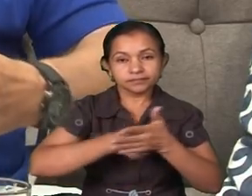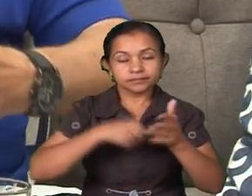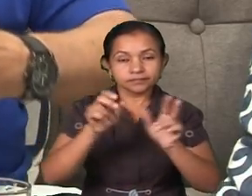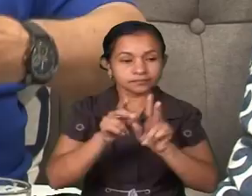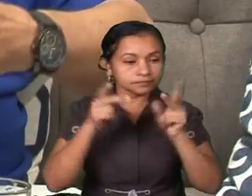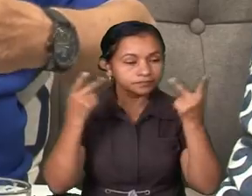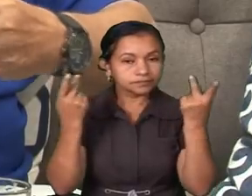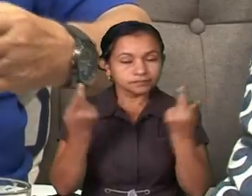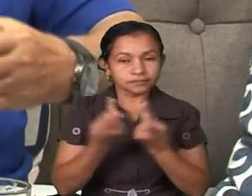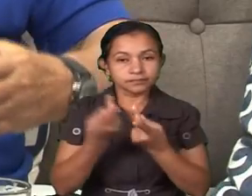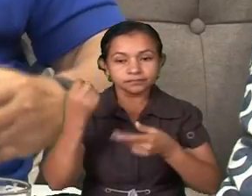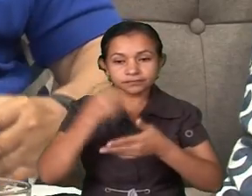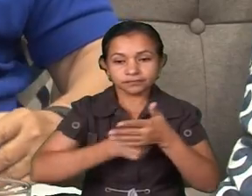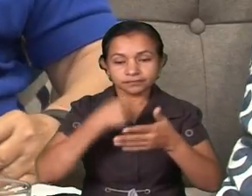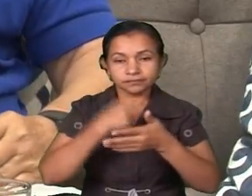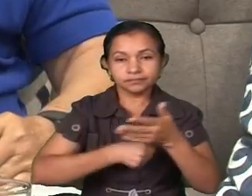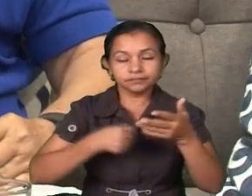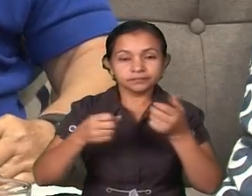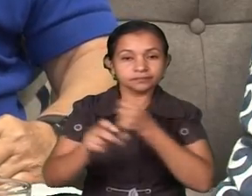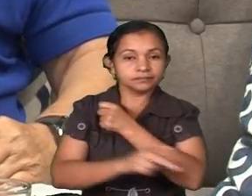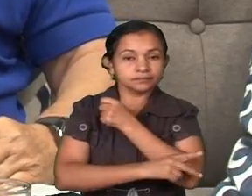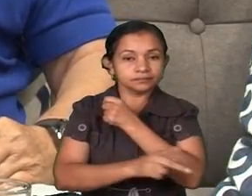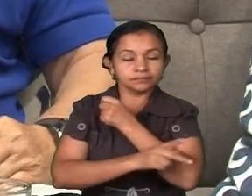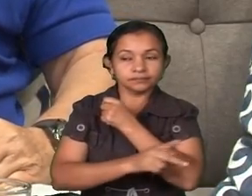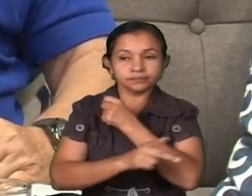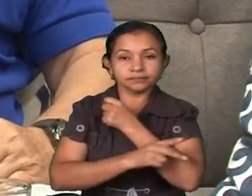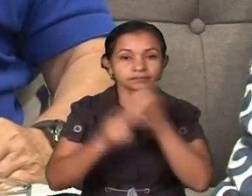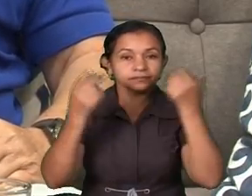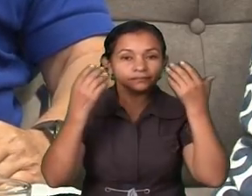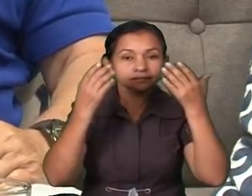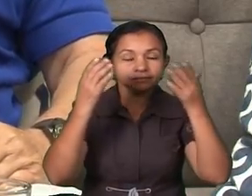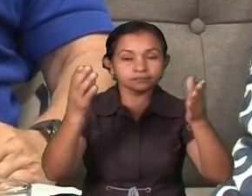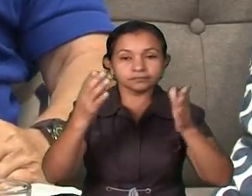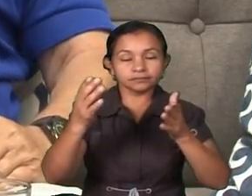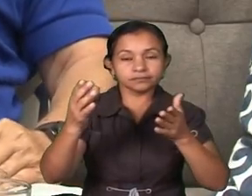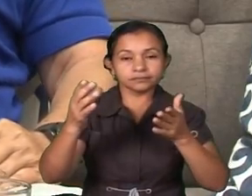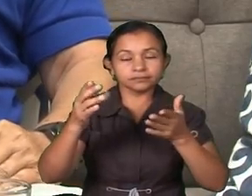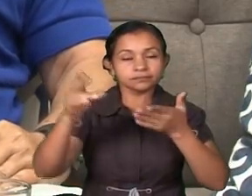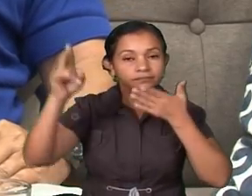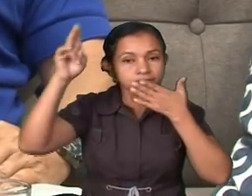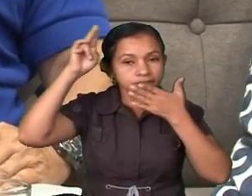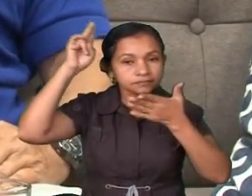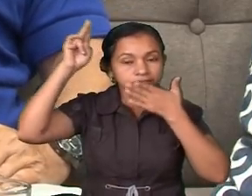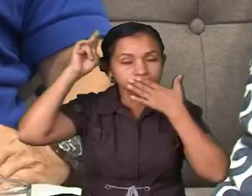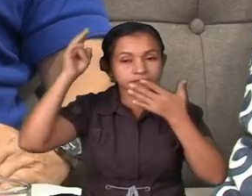pueblo, luchando por nuestra patria, desde posiciones del indio Dilian Hein.